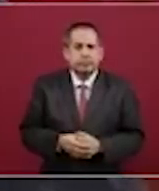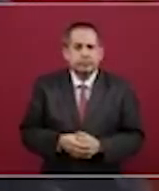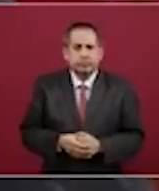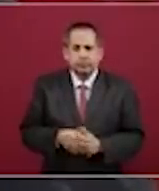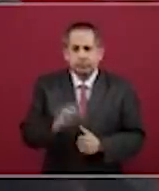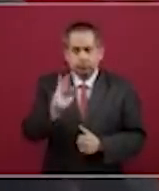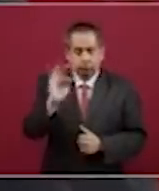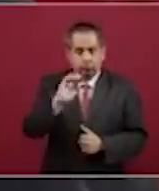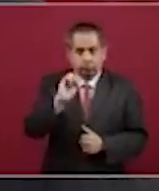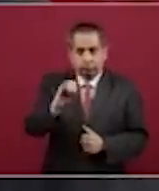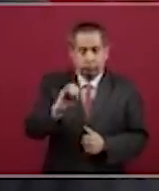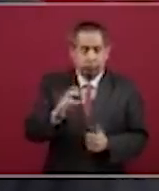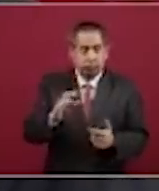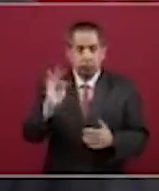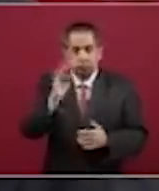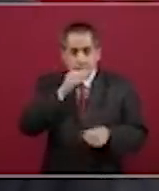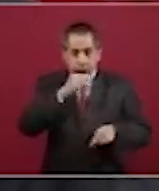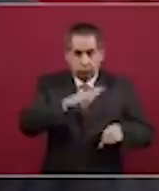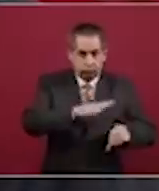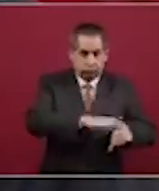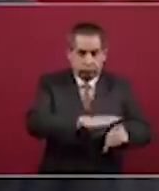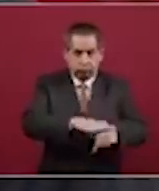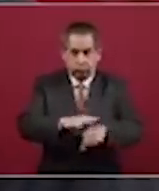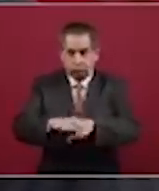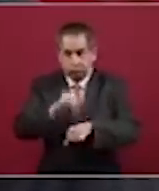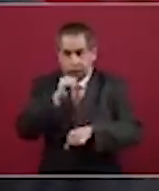si no informamos,